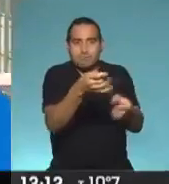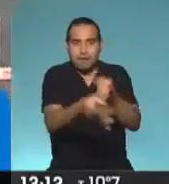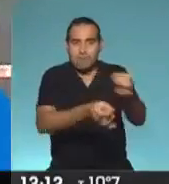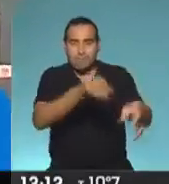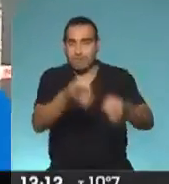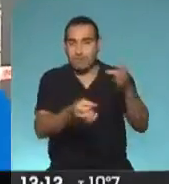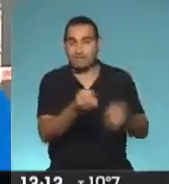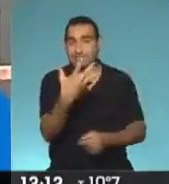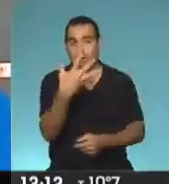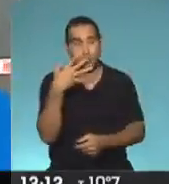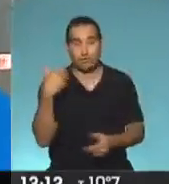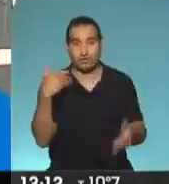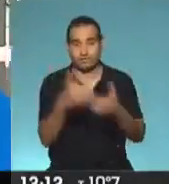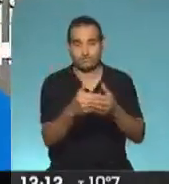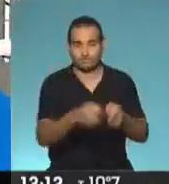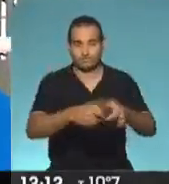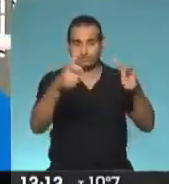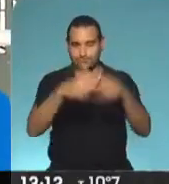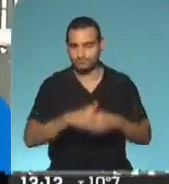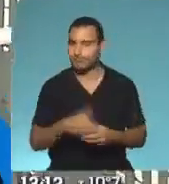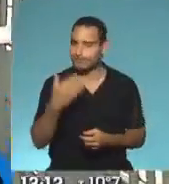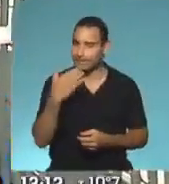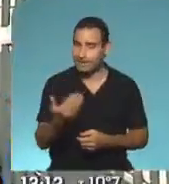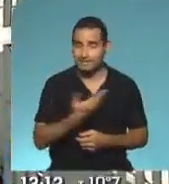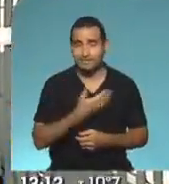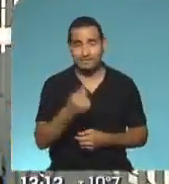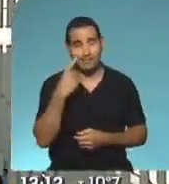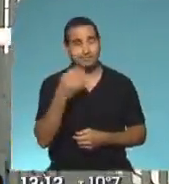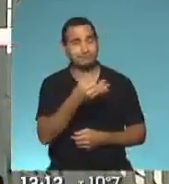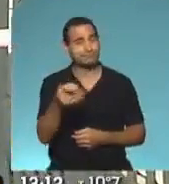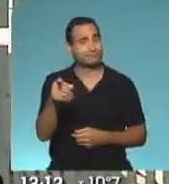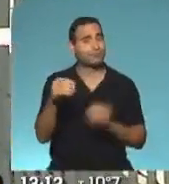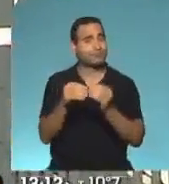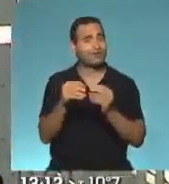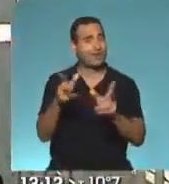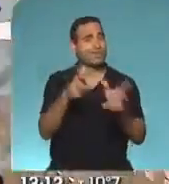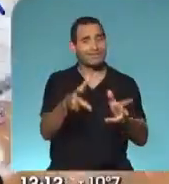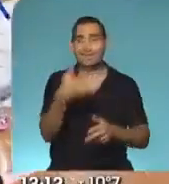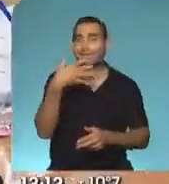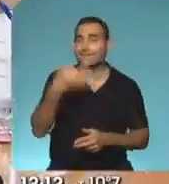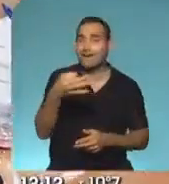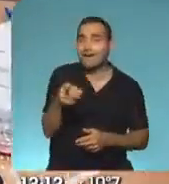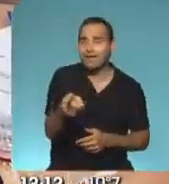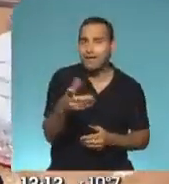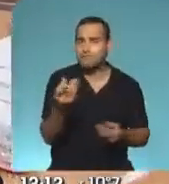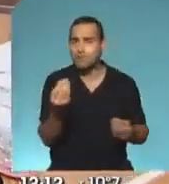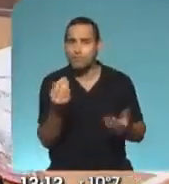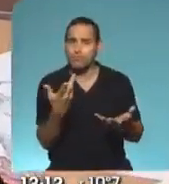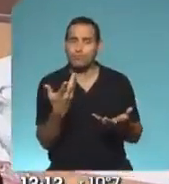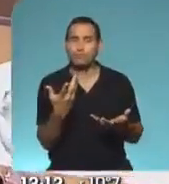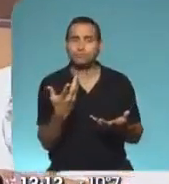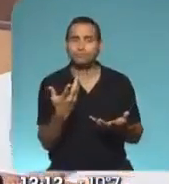los últimos 5 días. Ustedes. Gracias, Fabi. Y es cierto, ¿no?, lo que decía nuestra compañera Fabiana Farrucci acerca de cómo se manejan cada